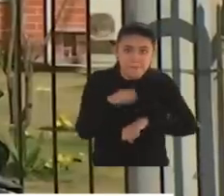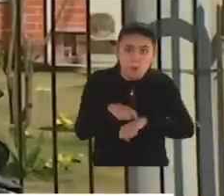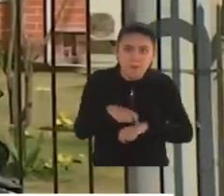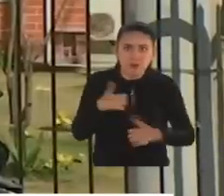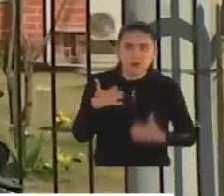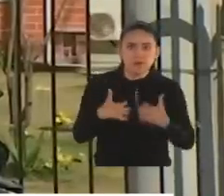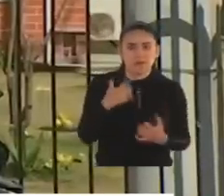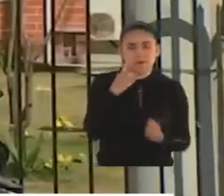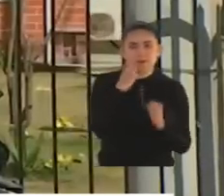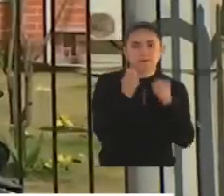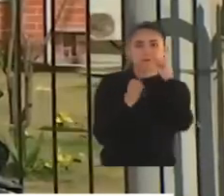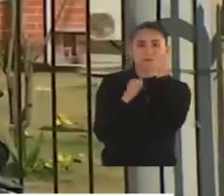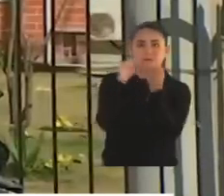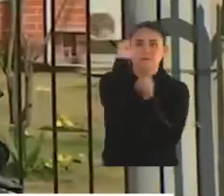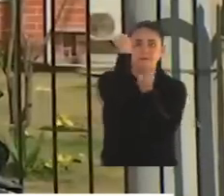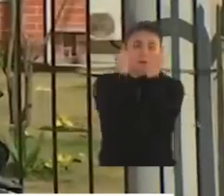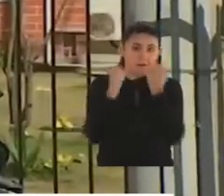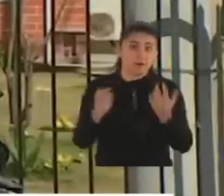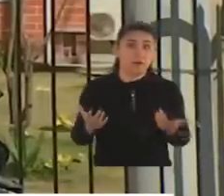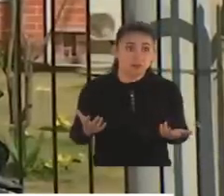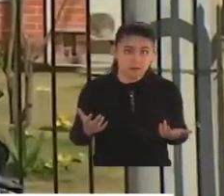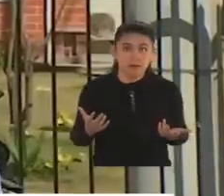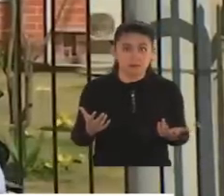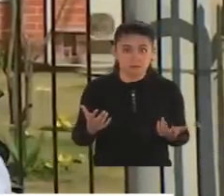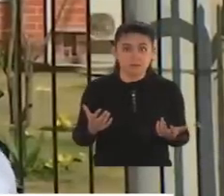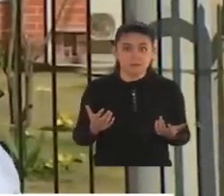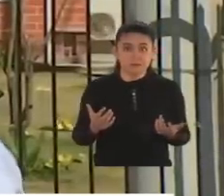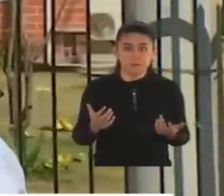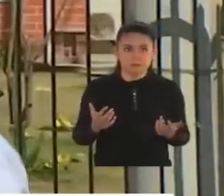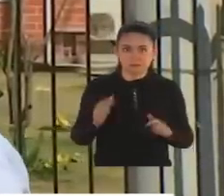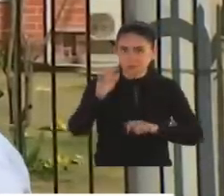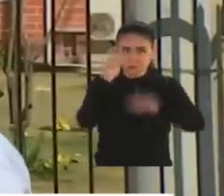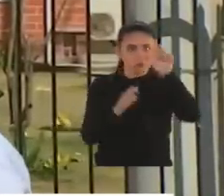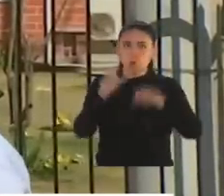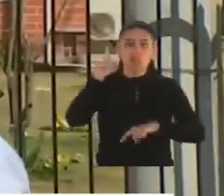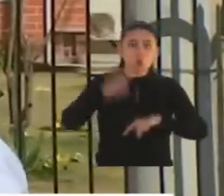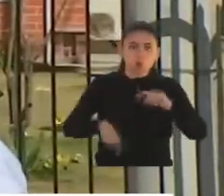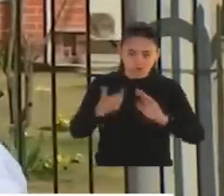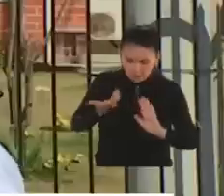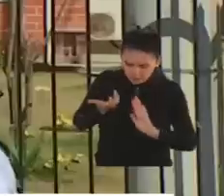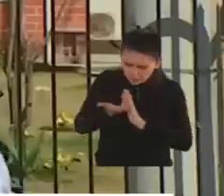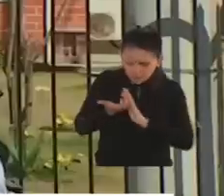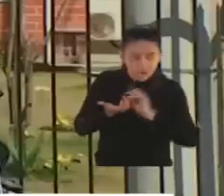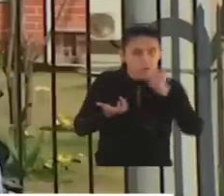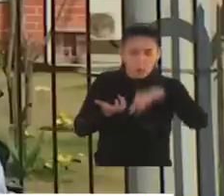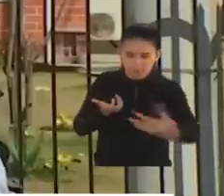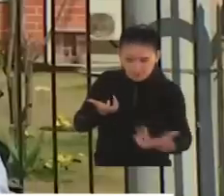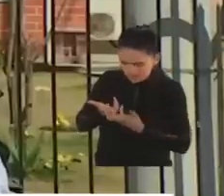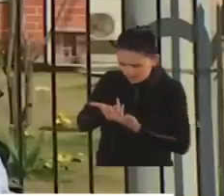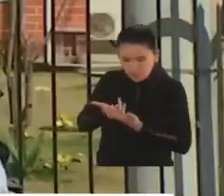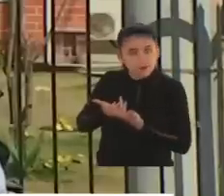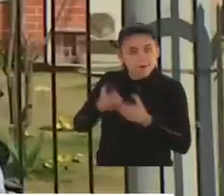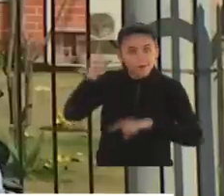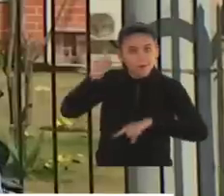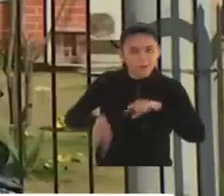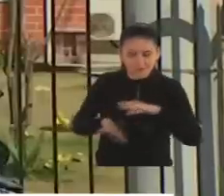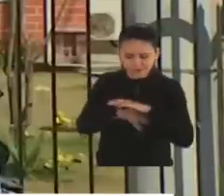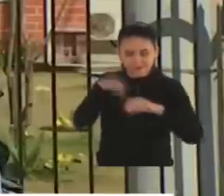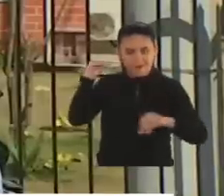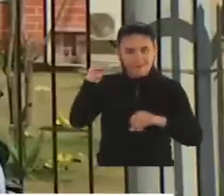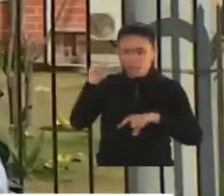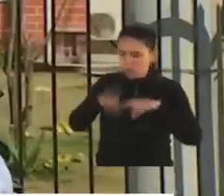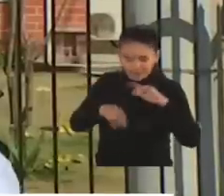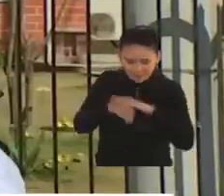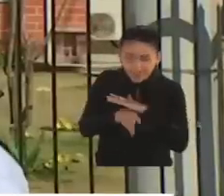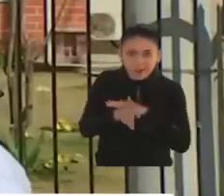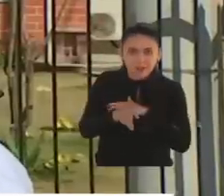todo, de angustia, porque había, las personas ni podían entrar ni podían salir. Entonces los que estábamos adentro